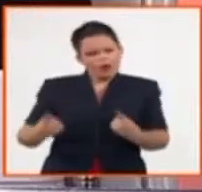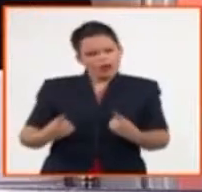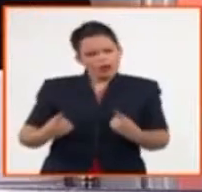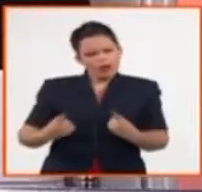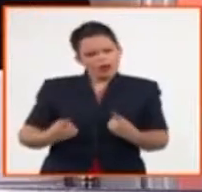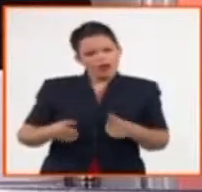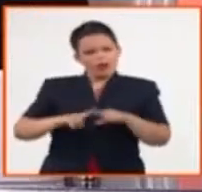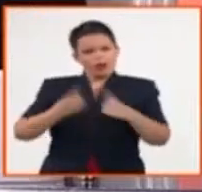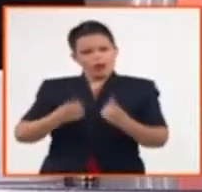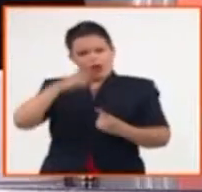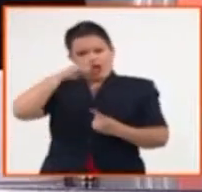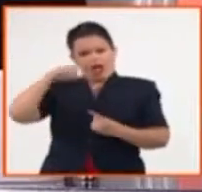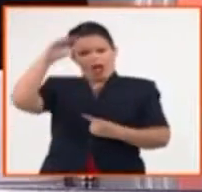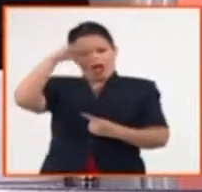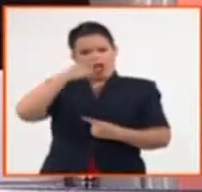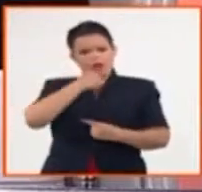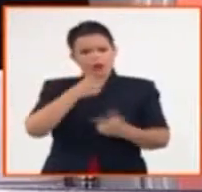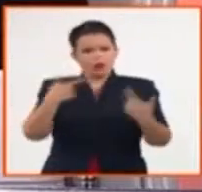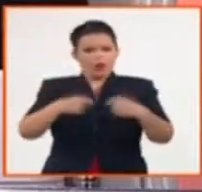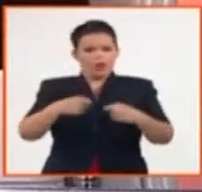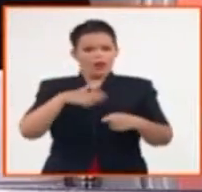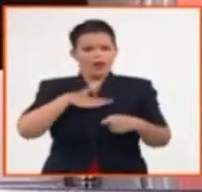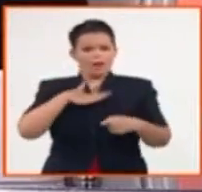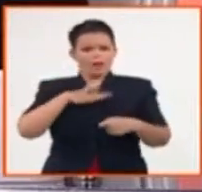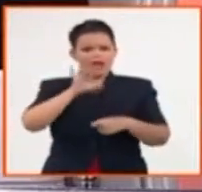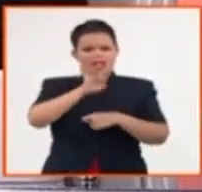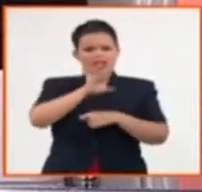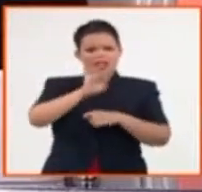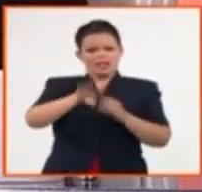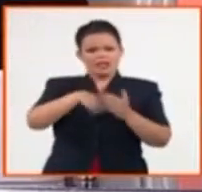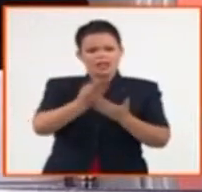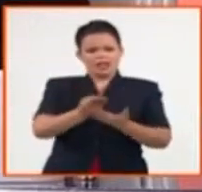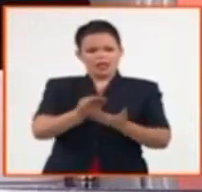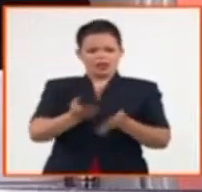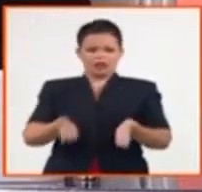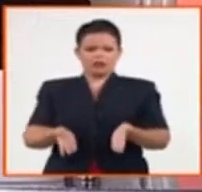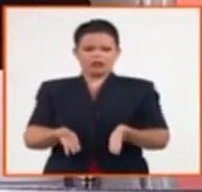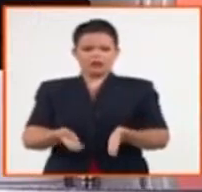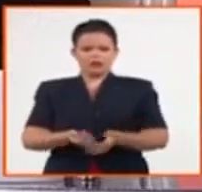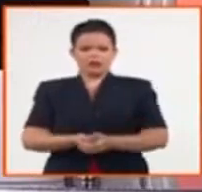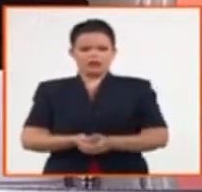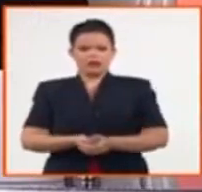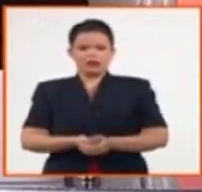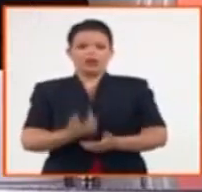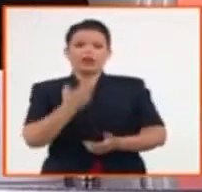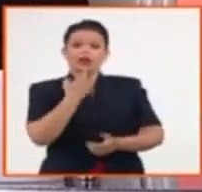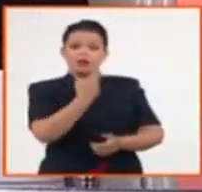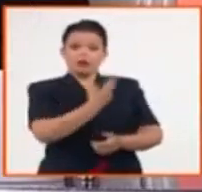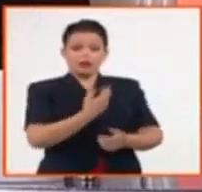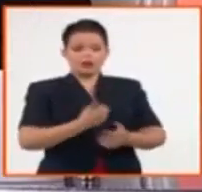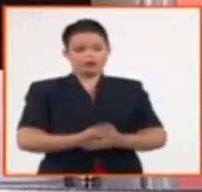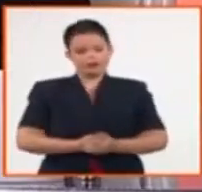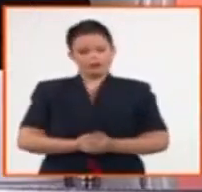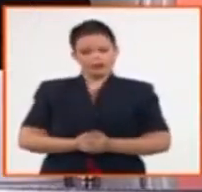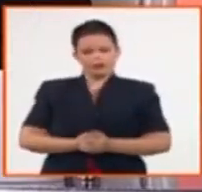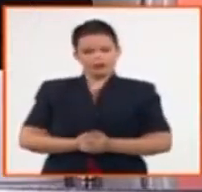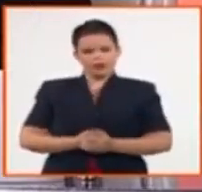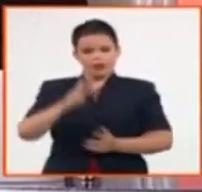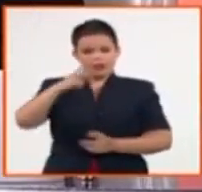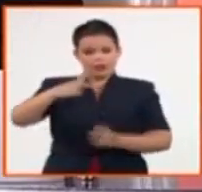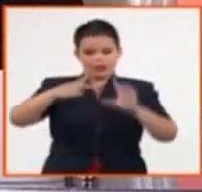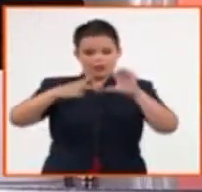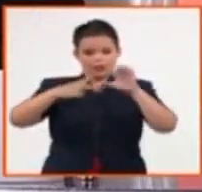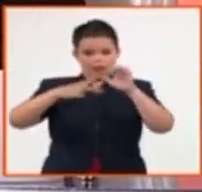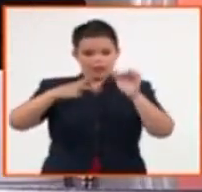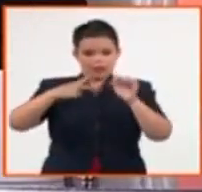justificar, que evidencian que ya con 2 dosis nuestros estudiantes asumen una alta inmunidad que supera a un adulto